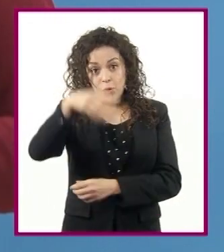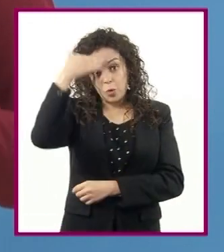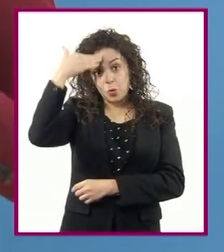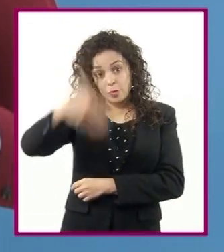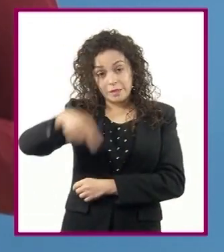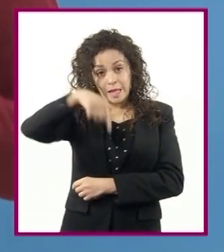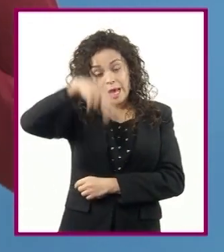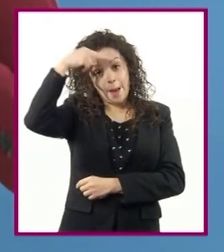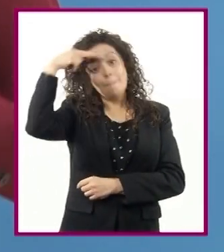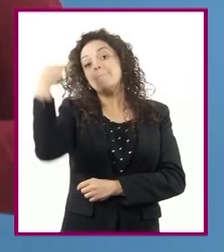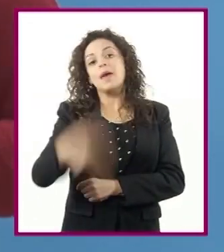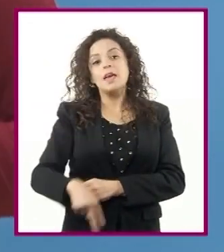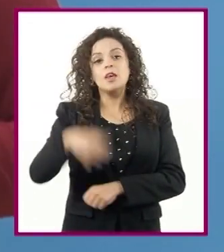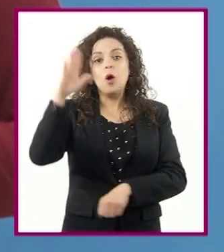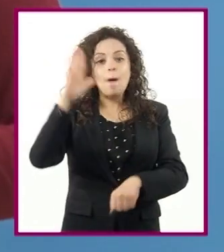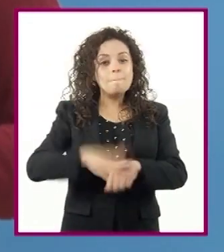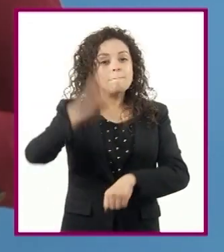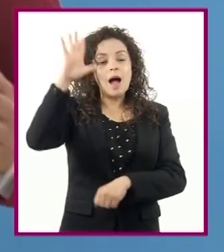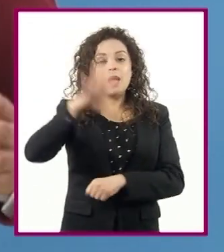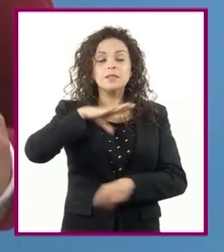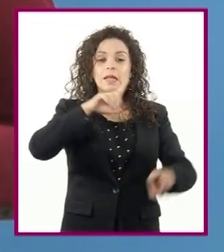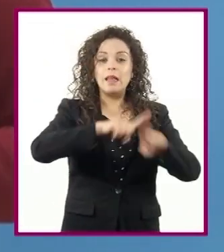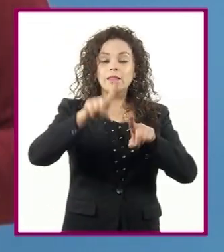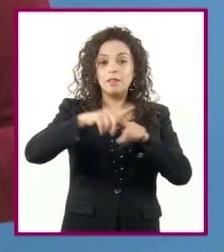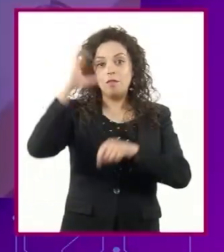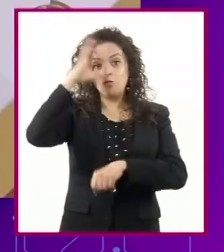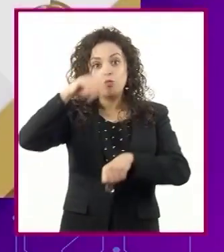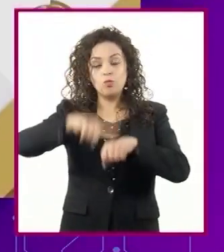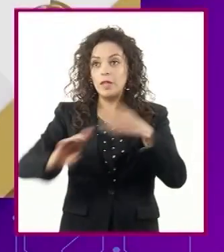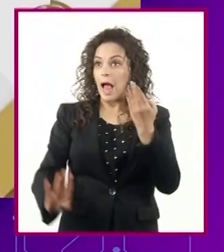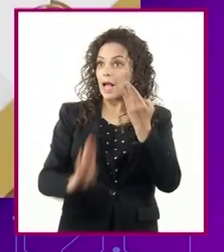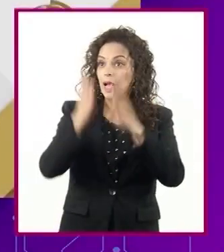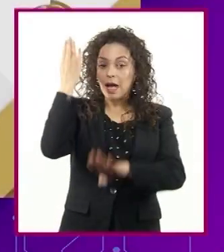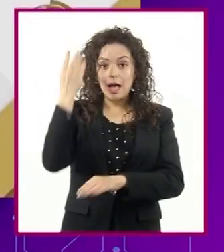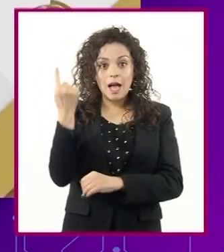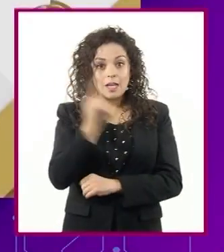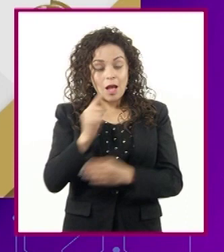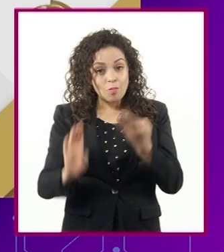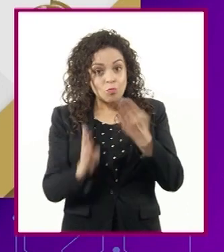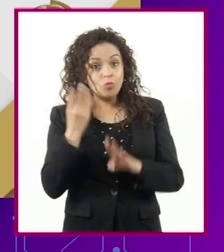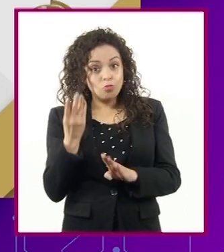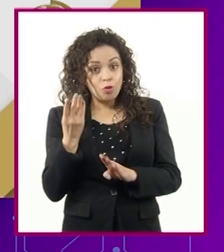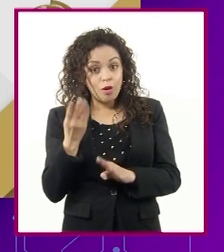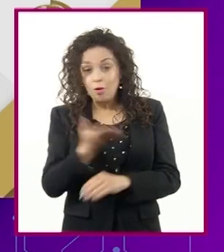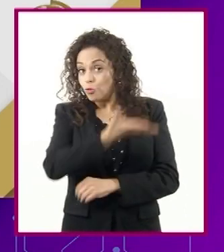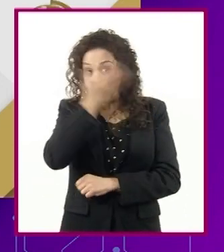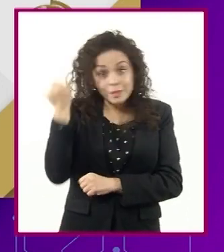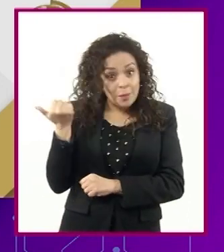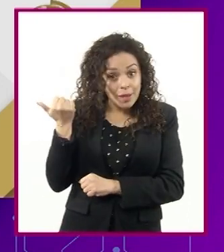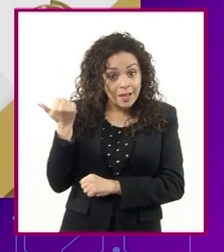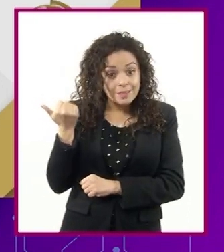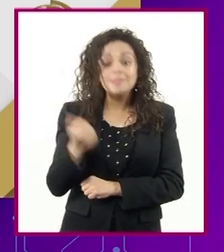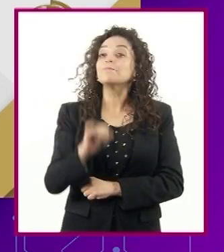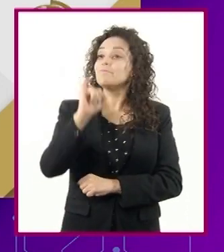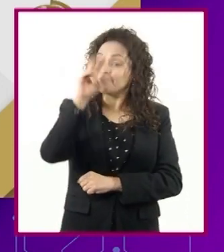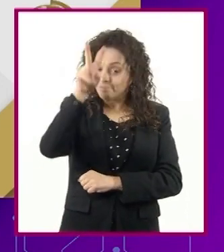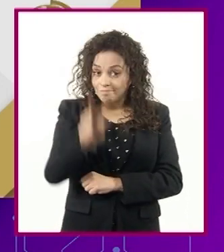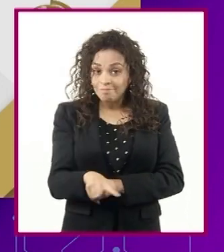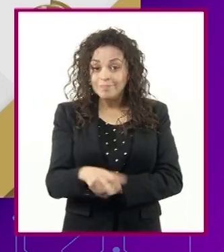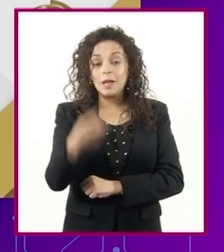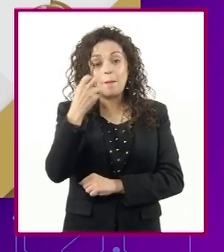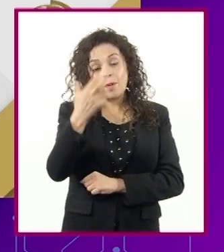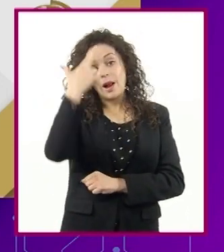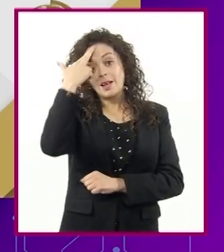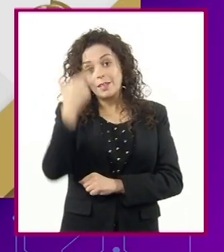uno de los países con mayor diversidad cultural en el mundo? ¿No? Pues así es. Por ello,